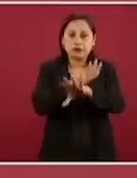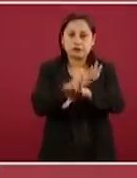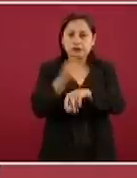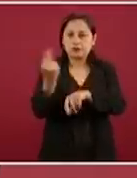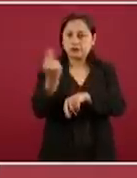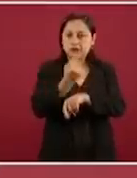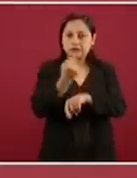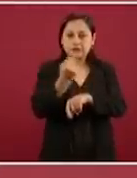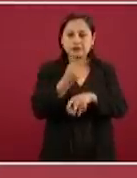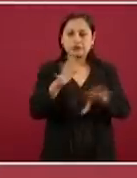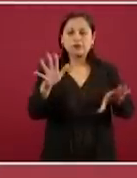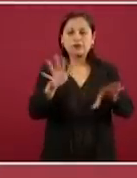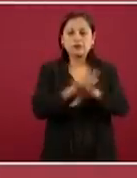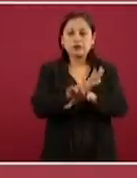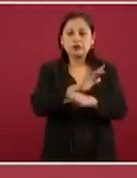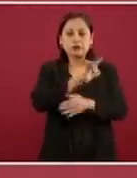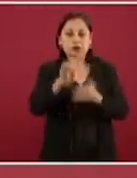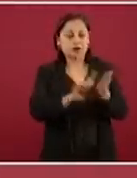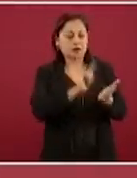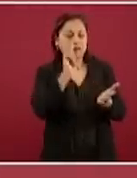El cumplimiento de la ley